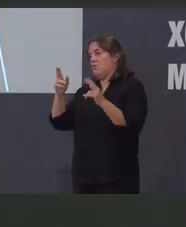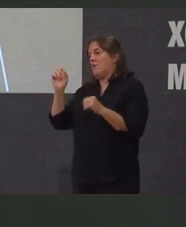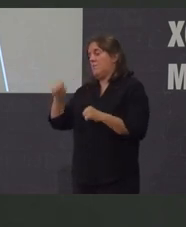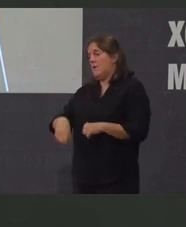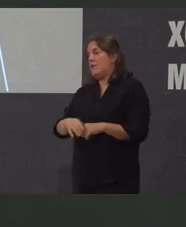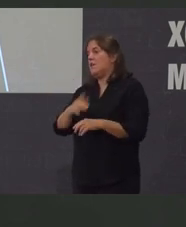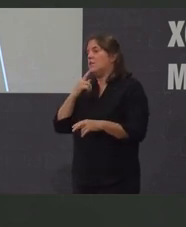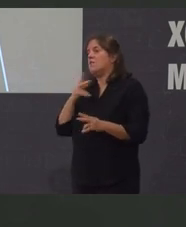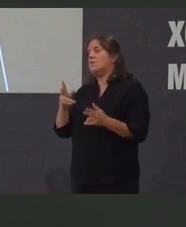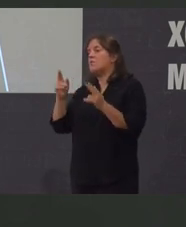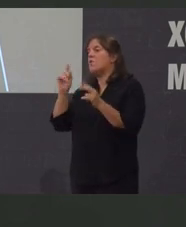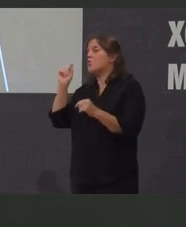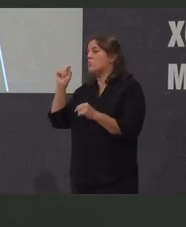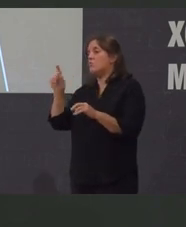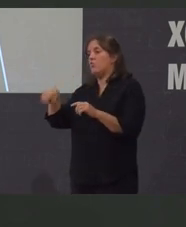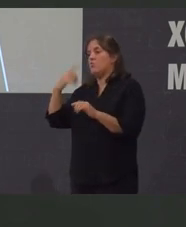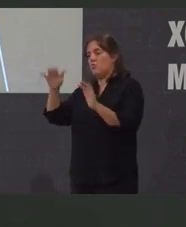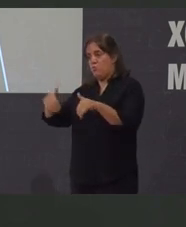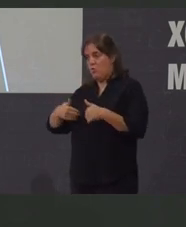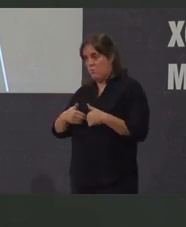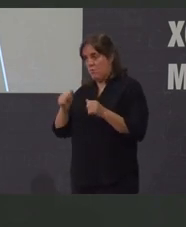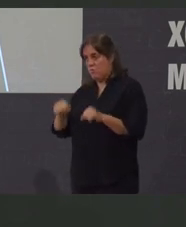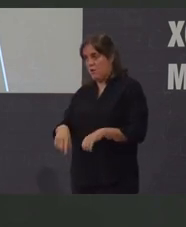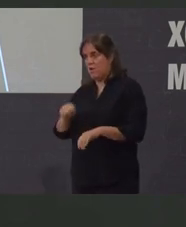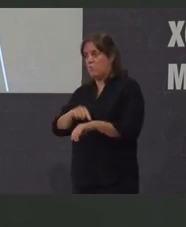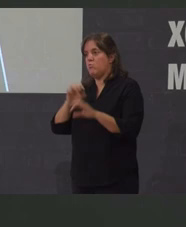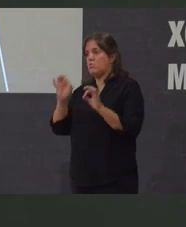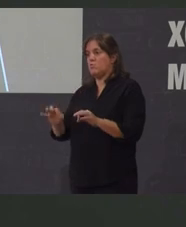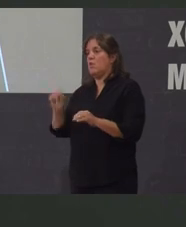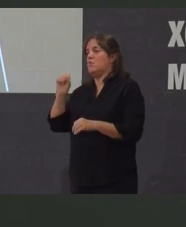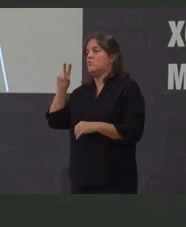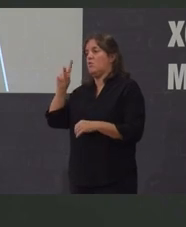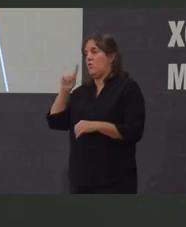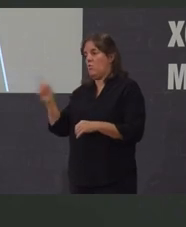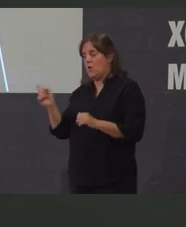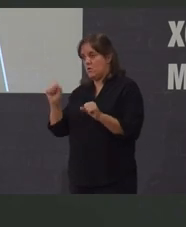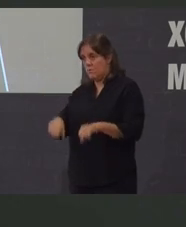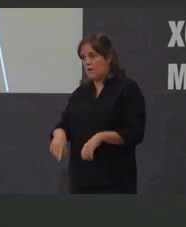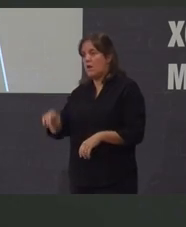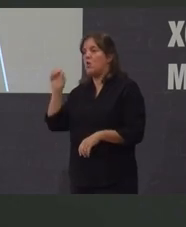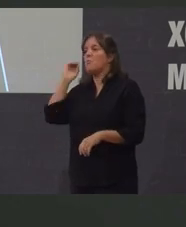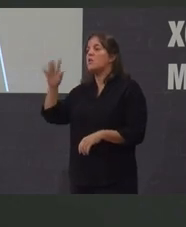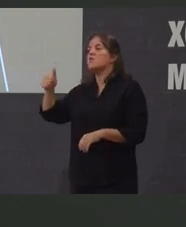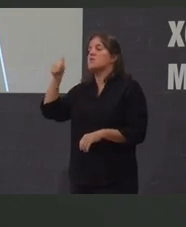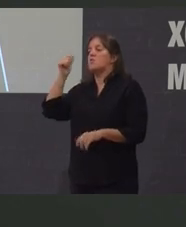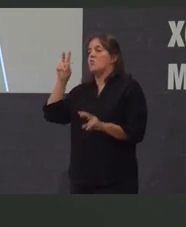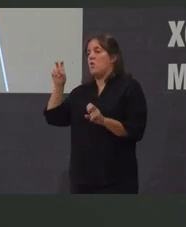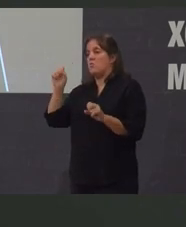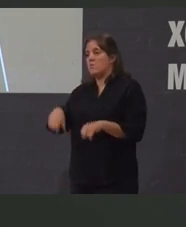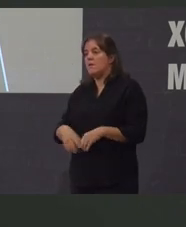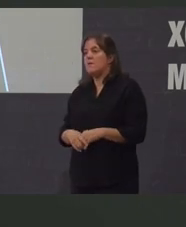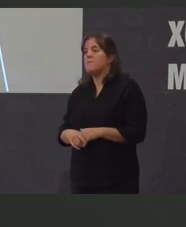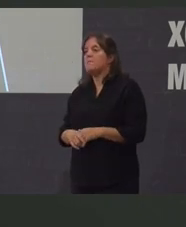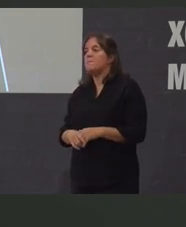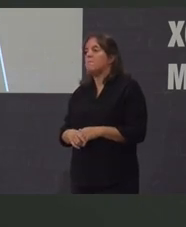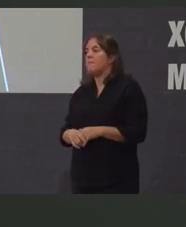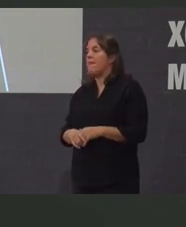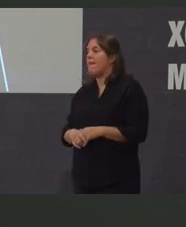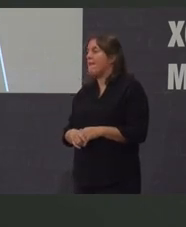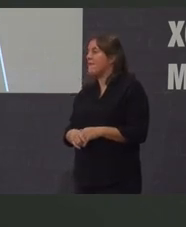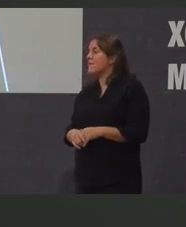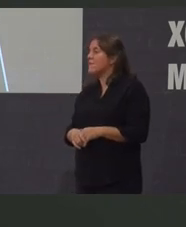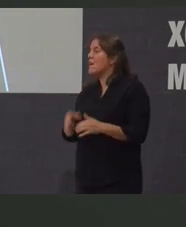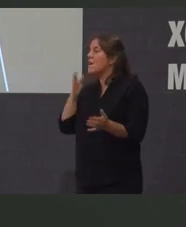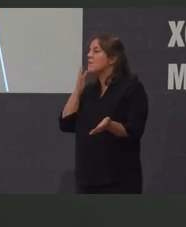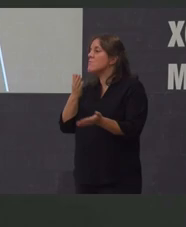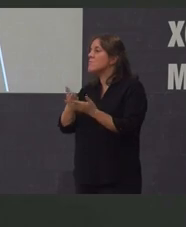lados, interrumpirase uns minutos e volveremos moi puntuais ás 12:15 cos novos ponentes. Nada, propoño